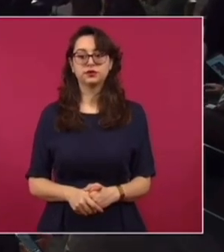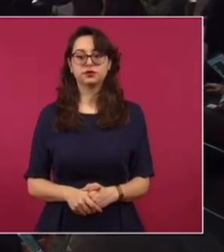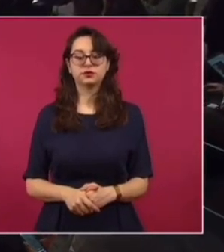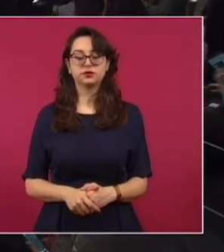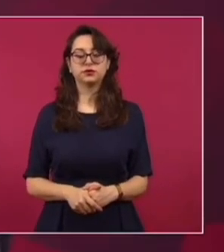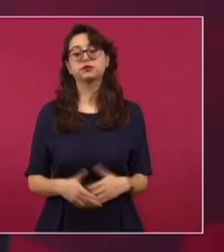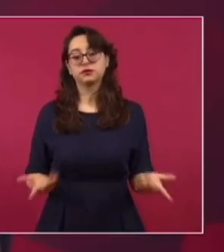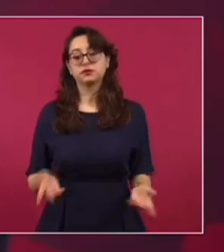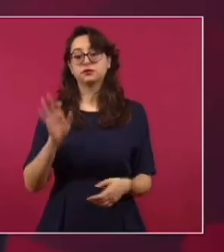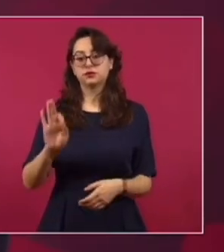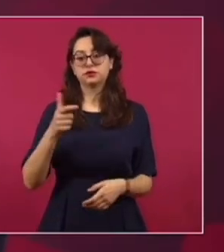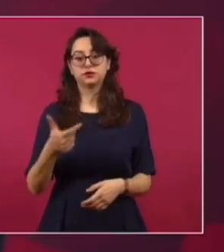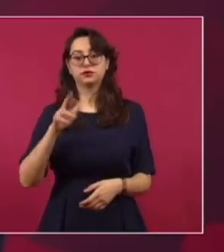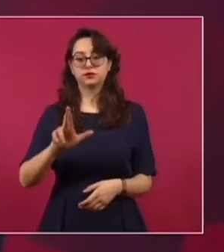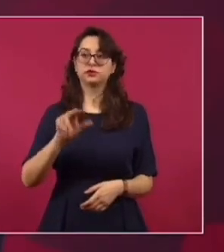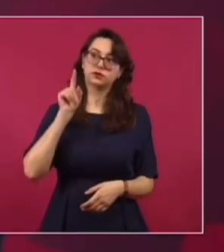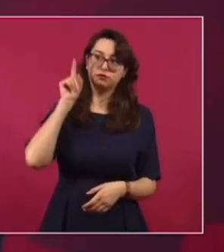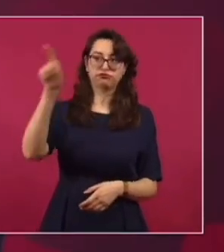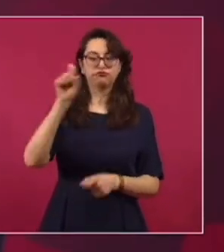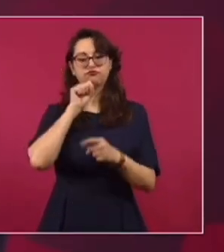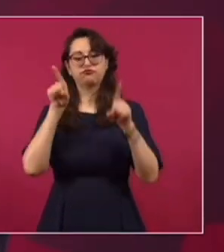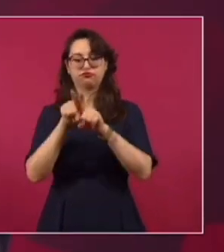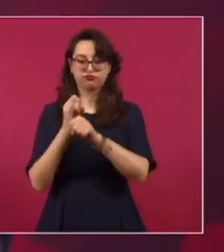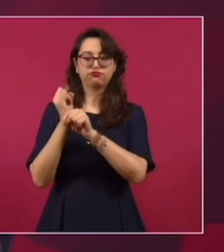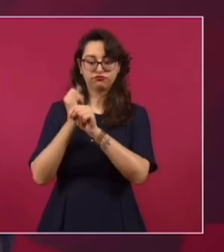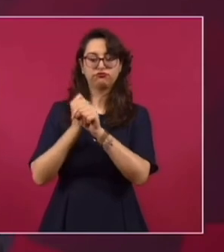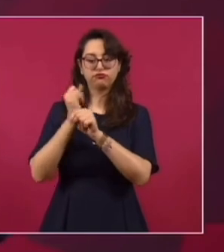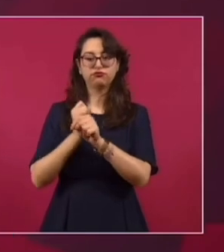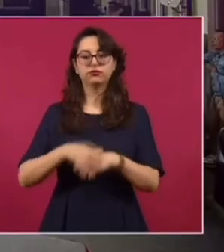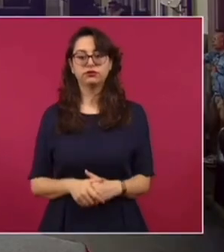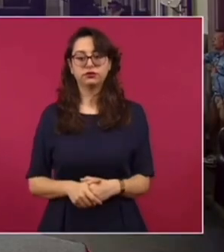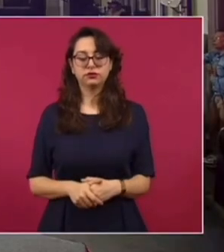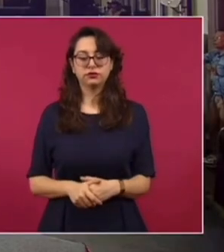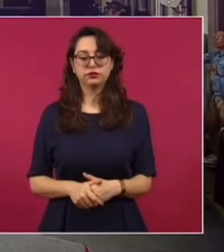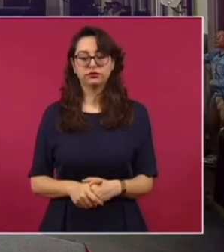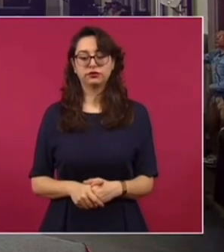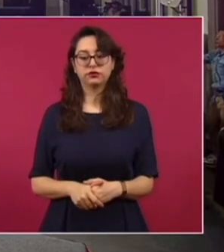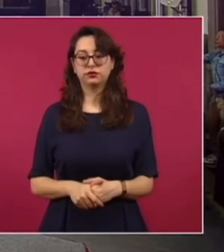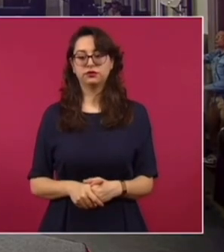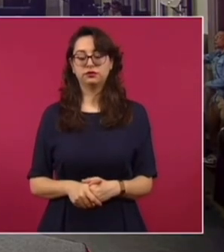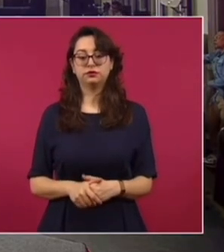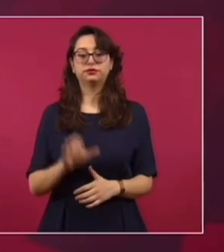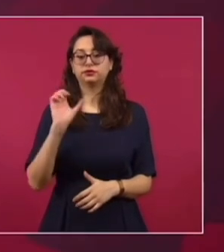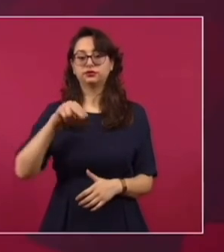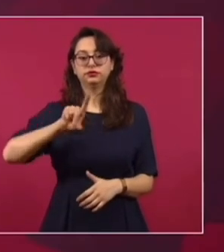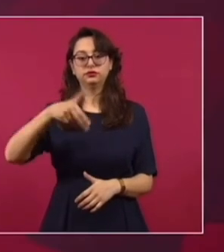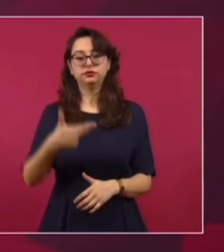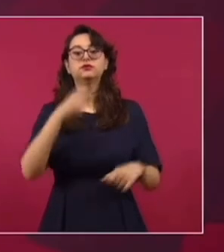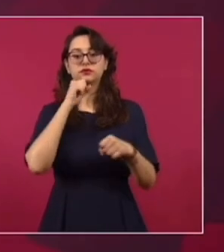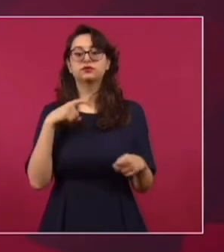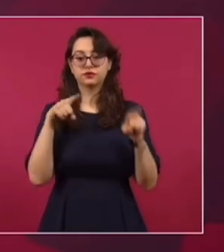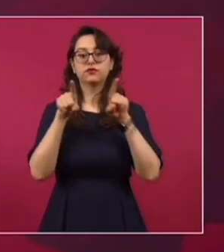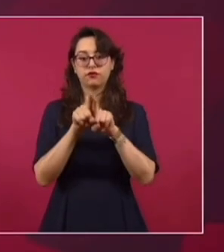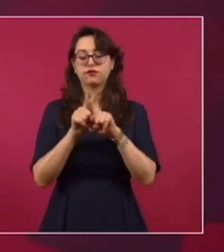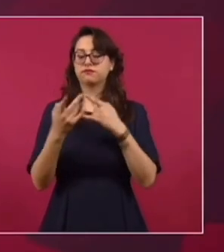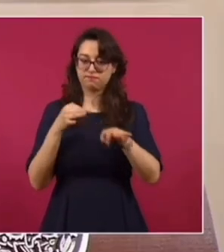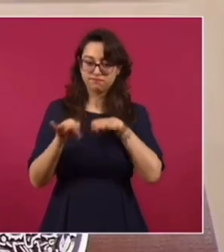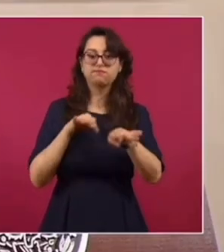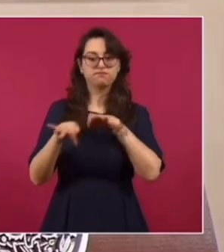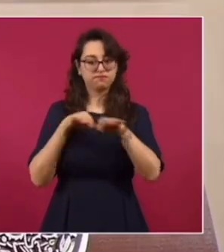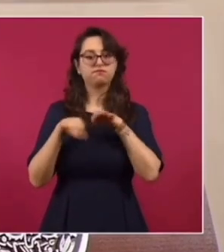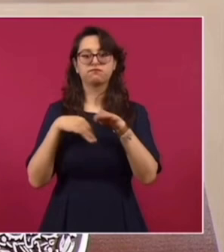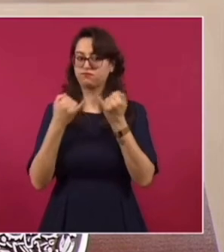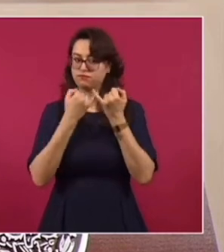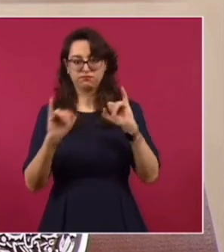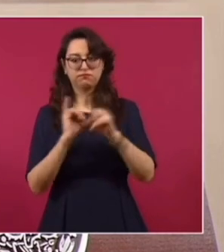la Fiscalía también, en su momento, va a actuar. La Comisión de Derechos Humanos también está haciendo su trabajo